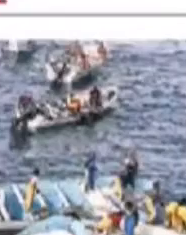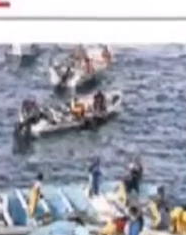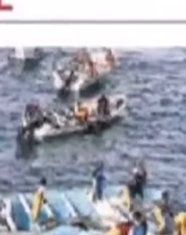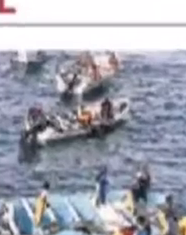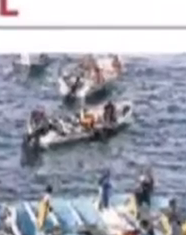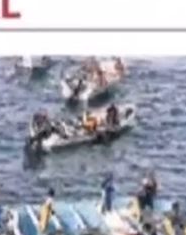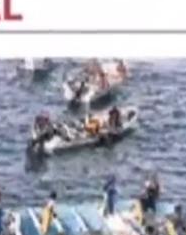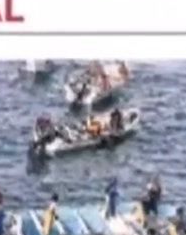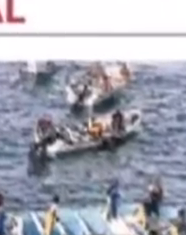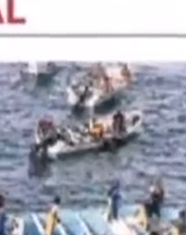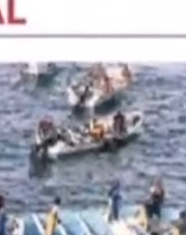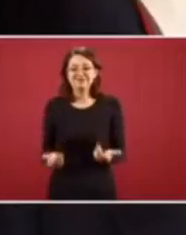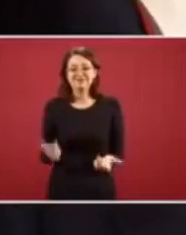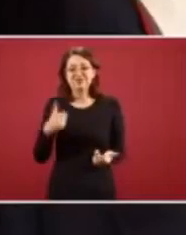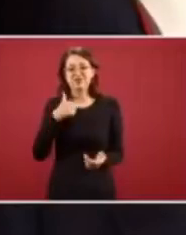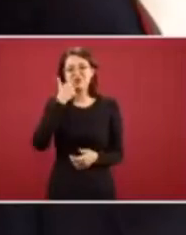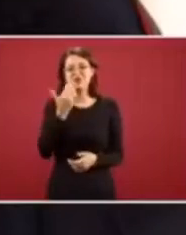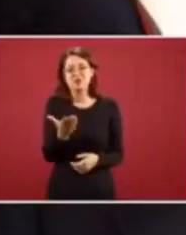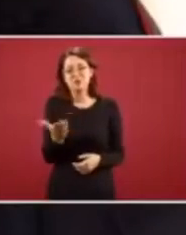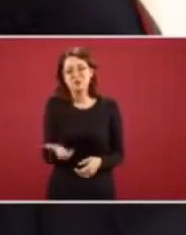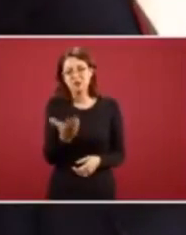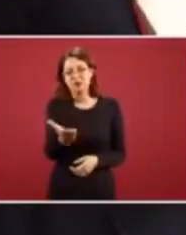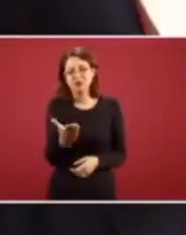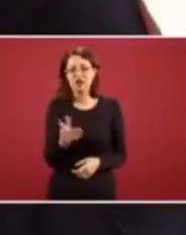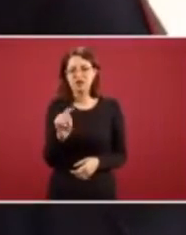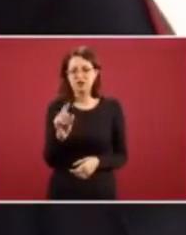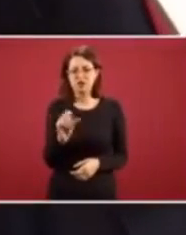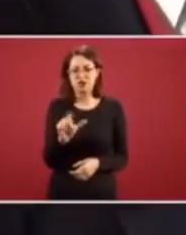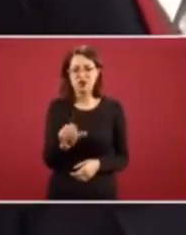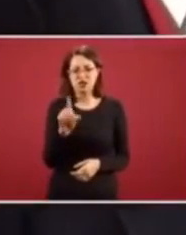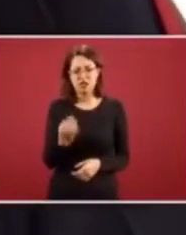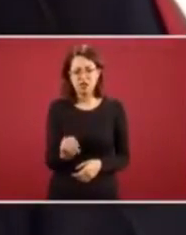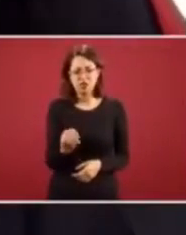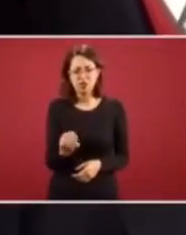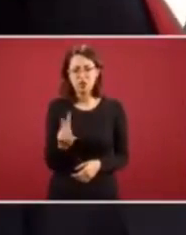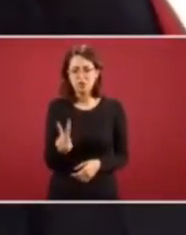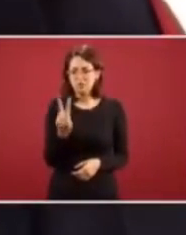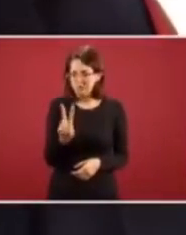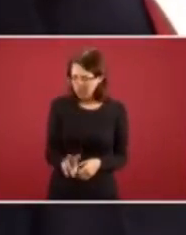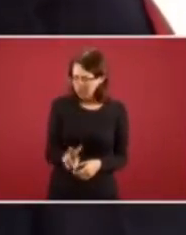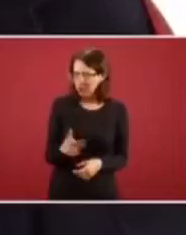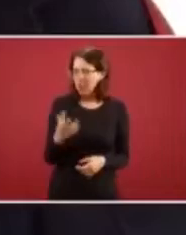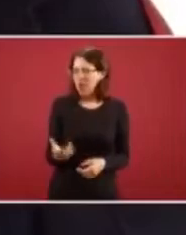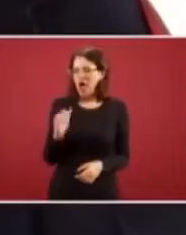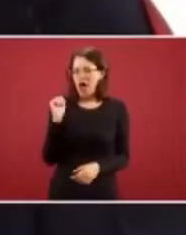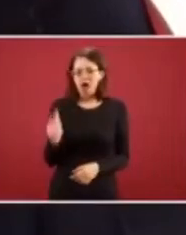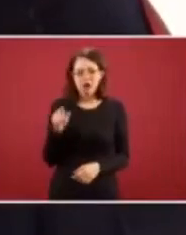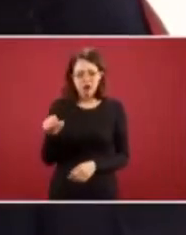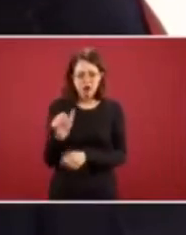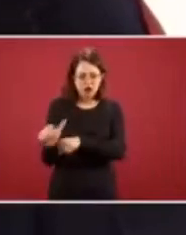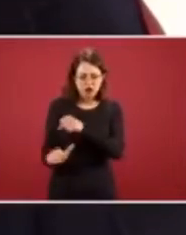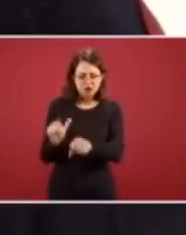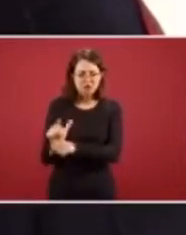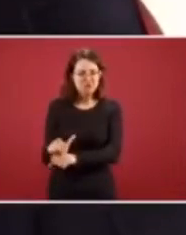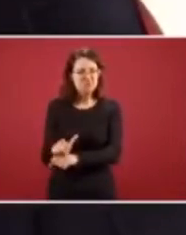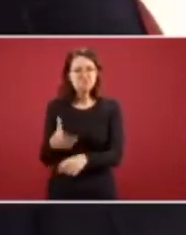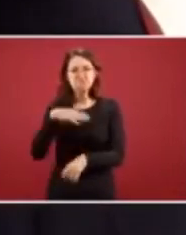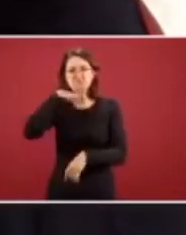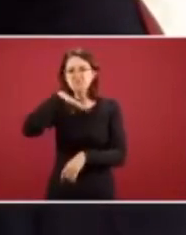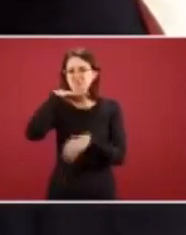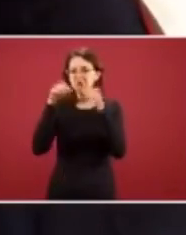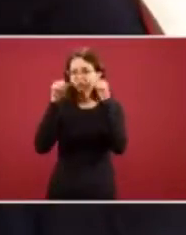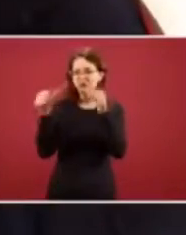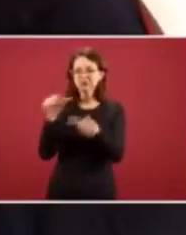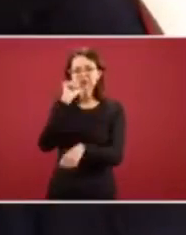Entonces, pues pedirle al señor Toledo que nos explique si efectivamente se está descuidando esta zona, si no hay la